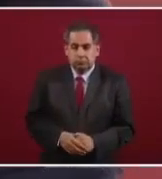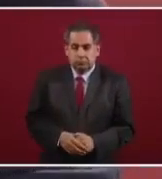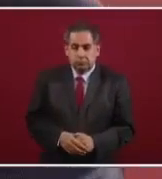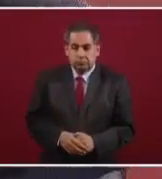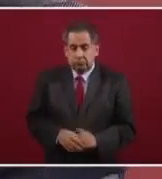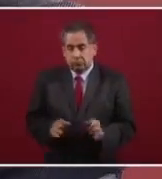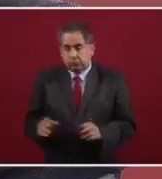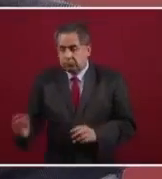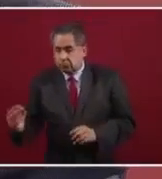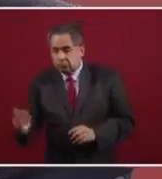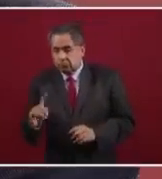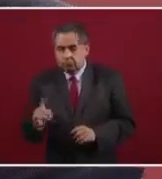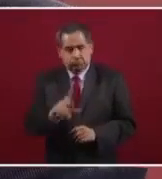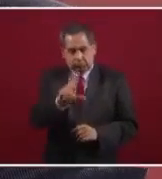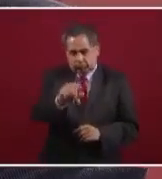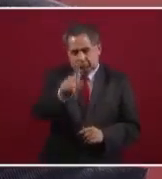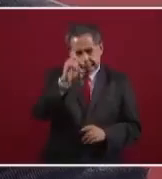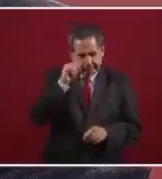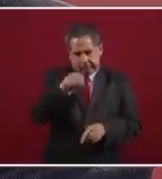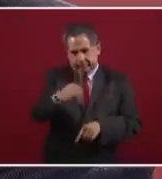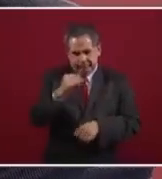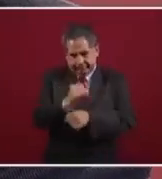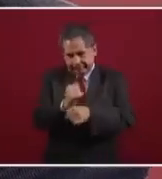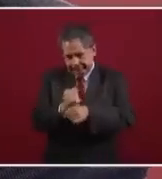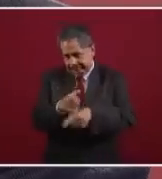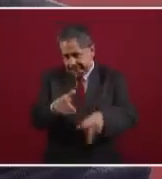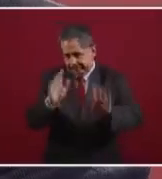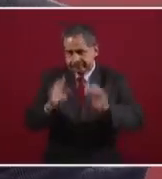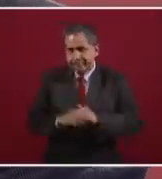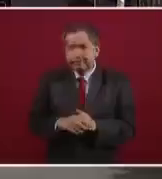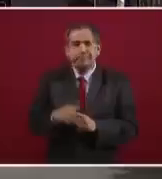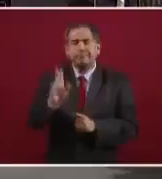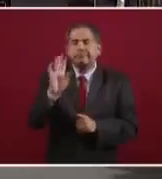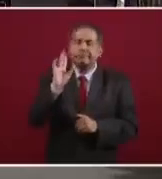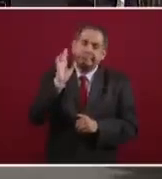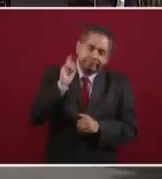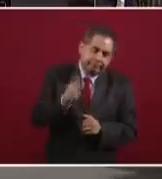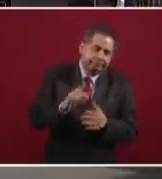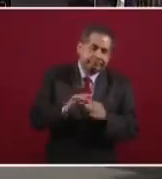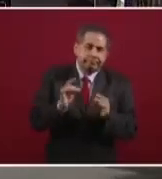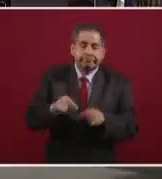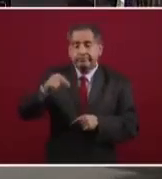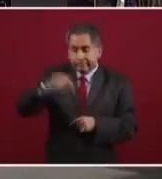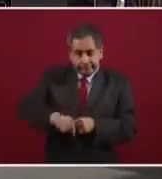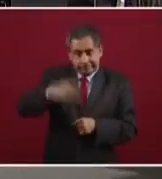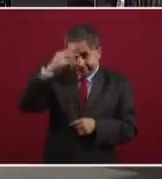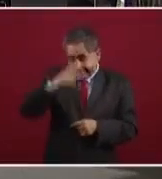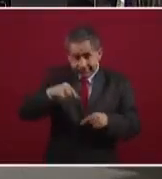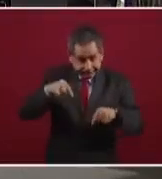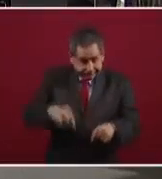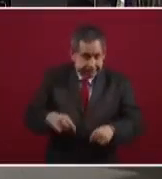¿Quién fue el potentado? No. Eso ya investíguenlo ustedes. Pero lo que quiero decirles es aquí en México,